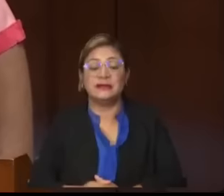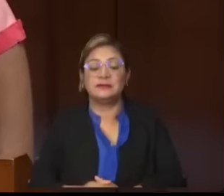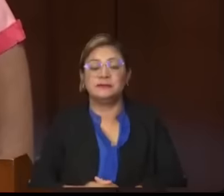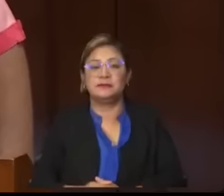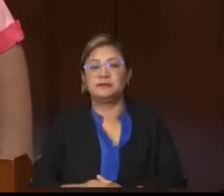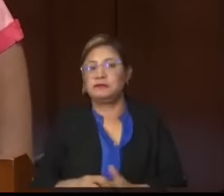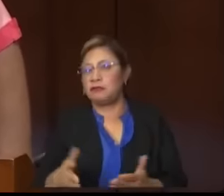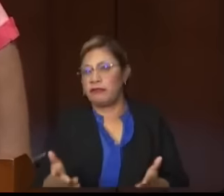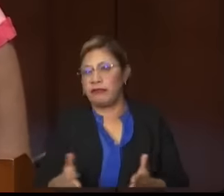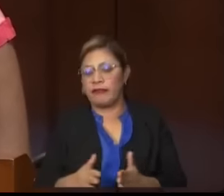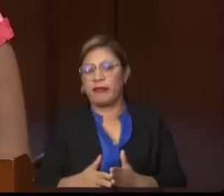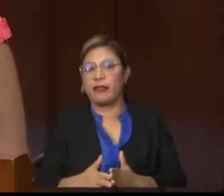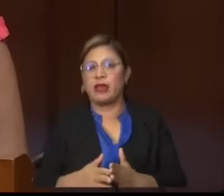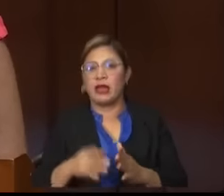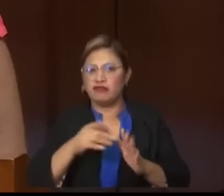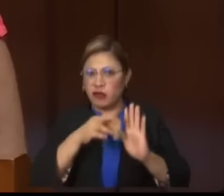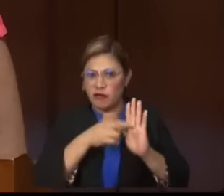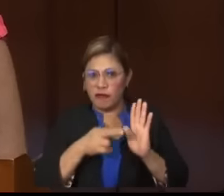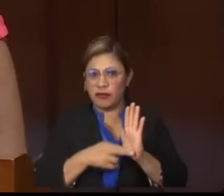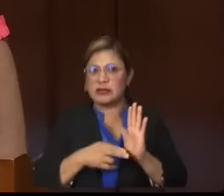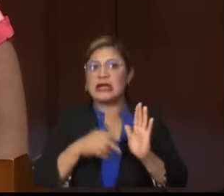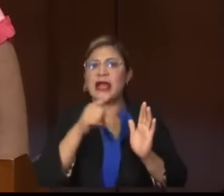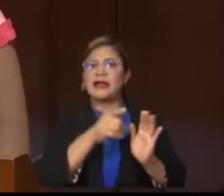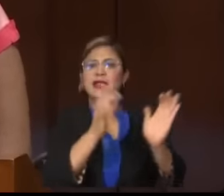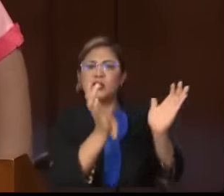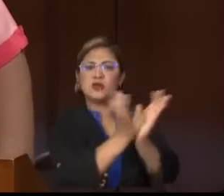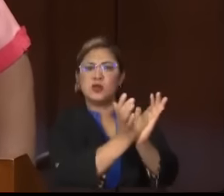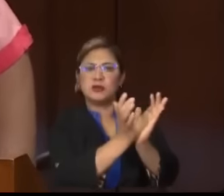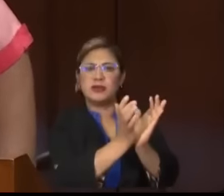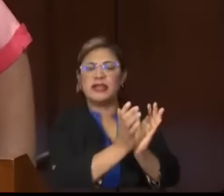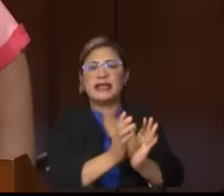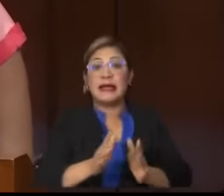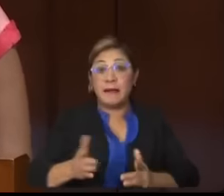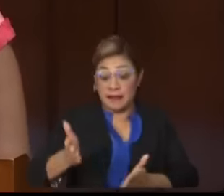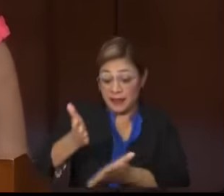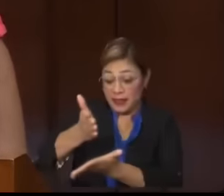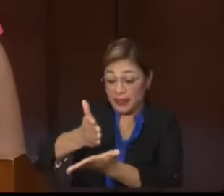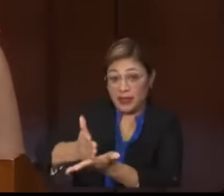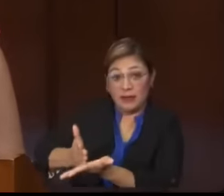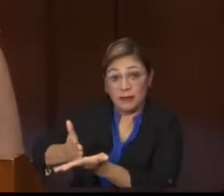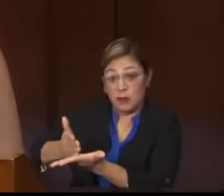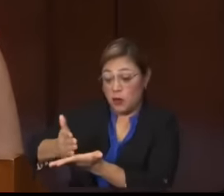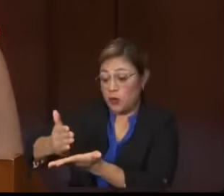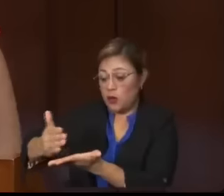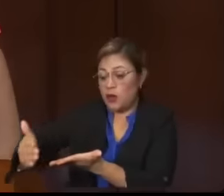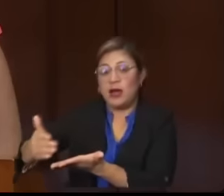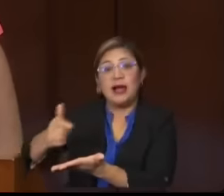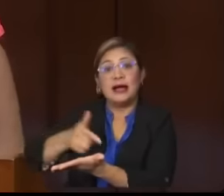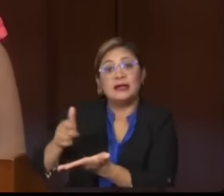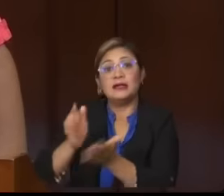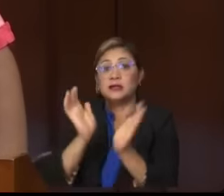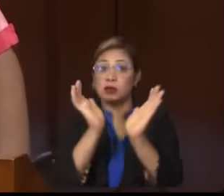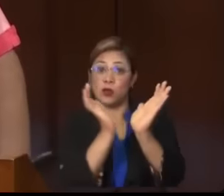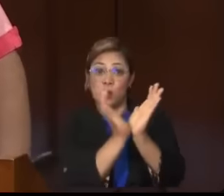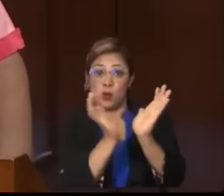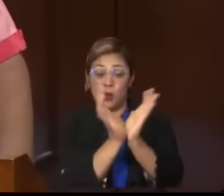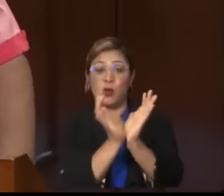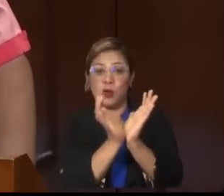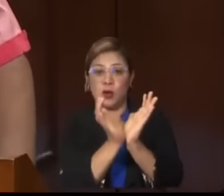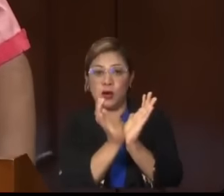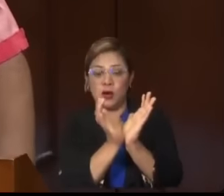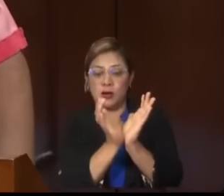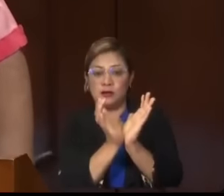la reforma a la Ley Orgánica de la Caja de Seguro Social, que dividió los asegurados y